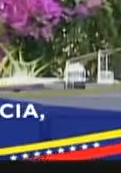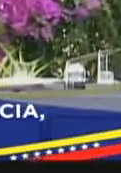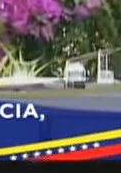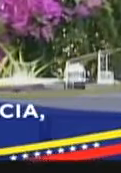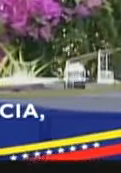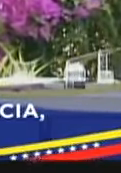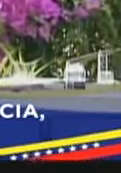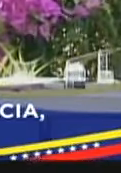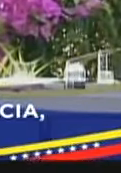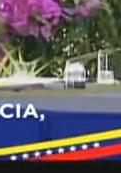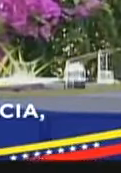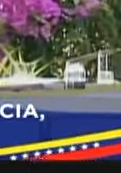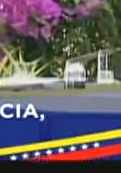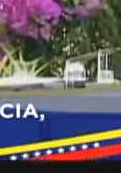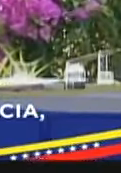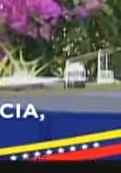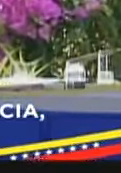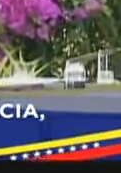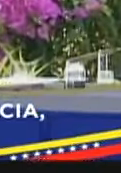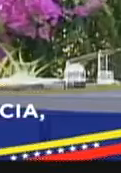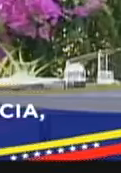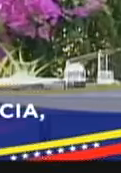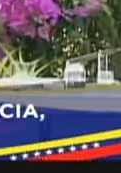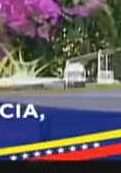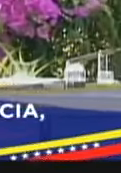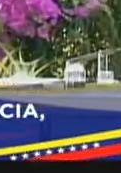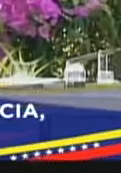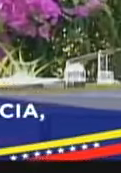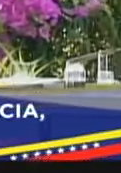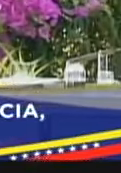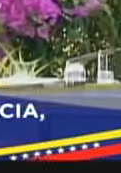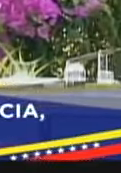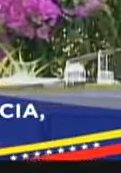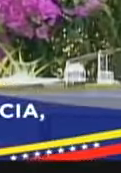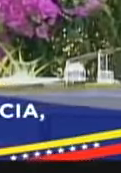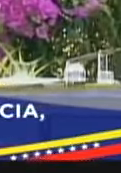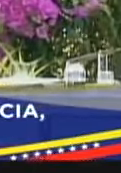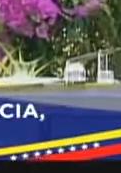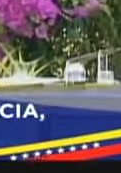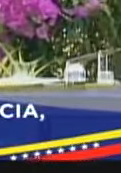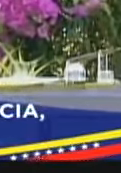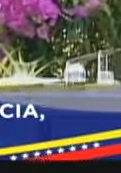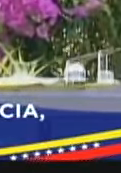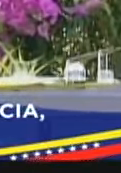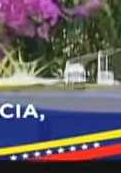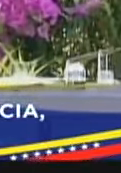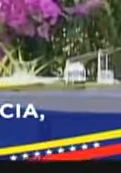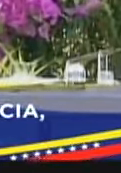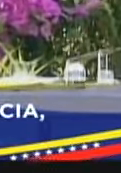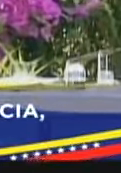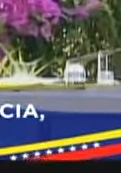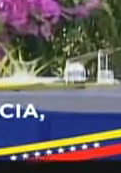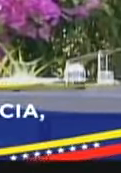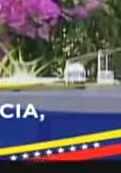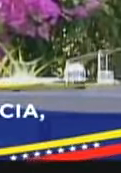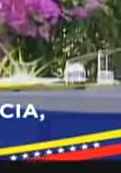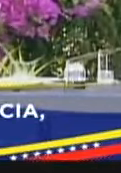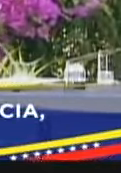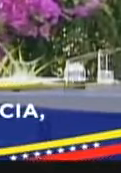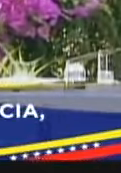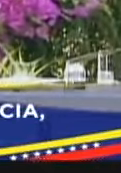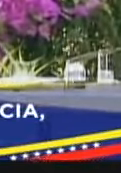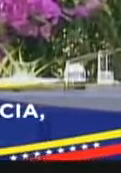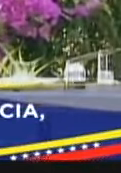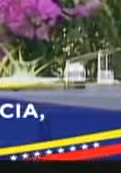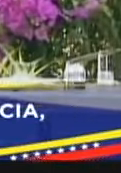¿Cómo? Violencia, consumo de estupefacientes, químicos ahora para destruir y matar a la juventud.